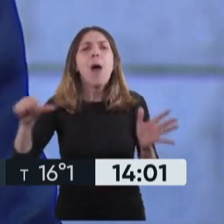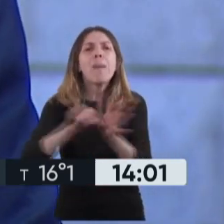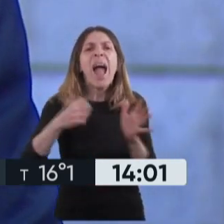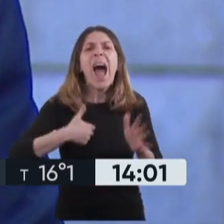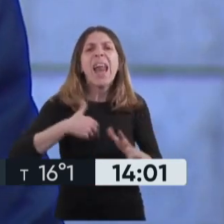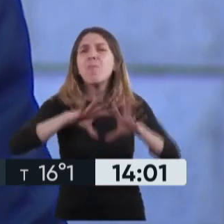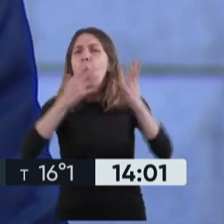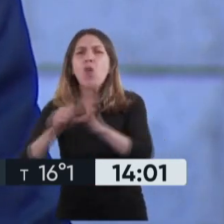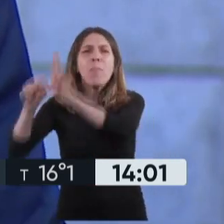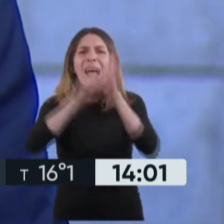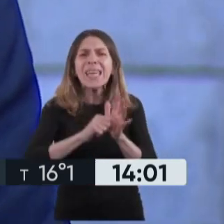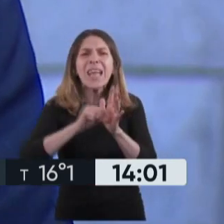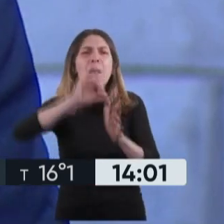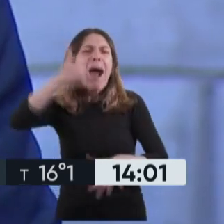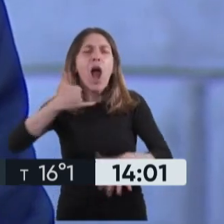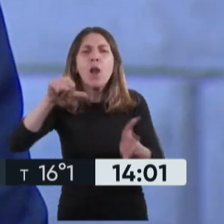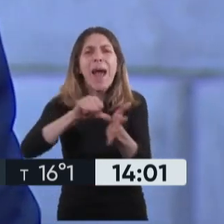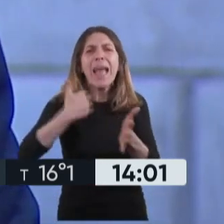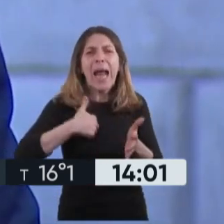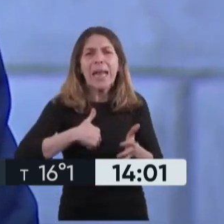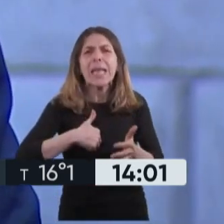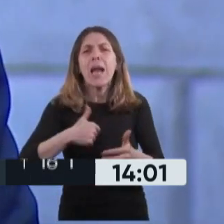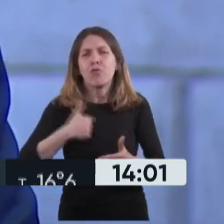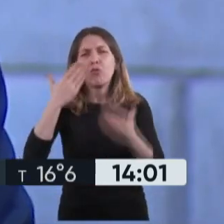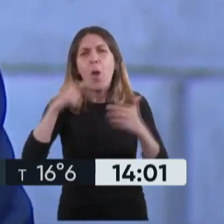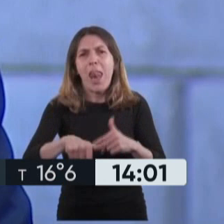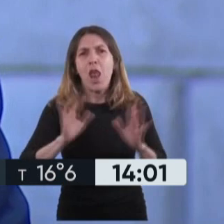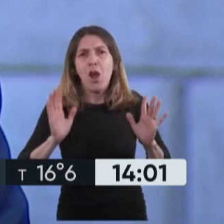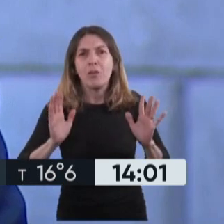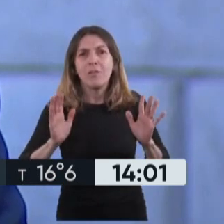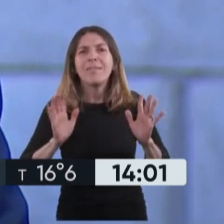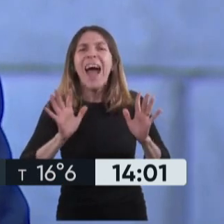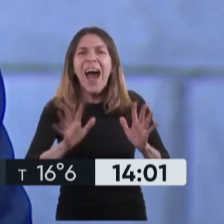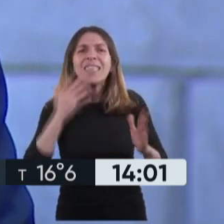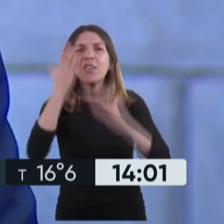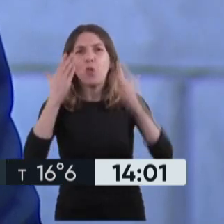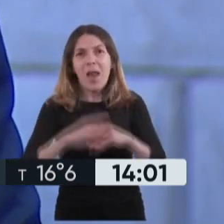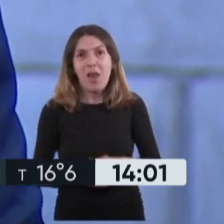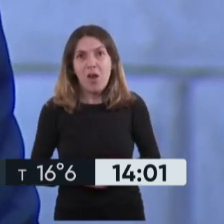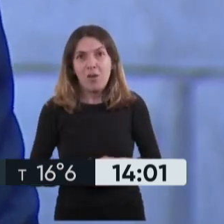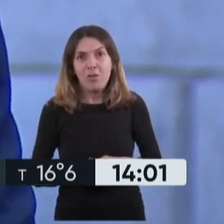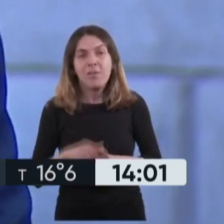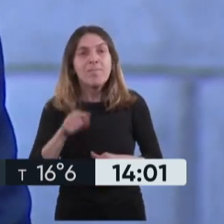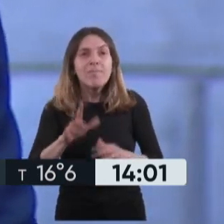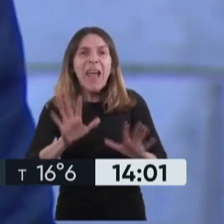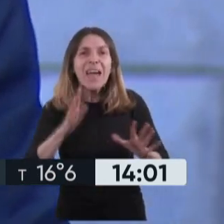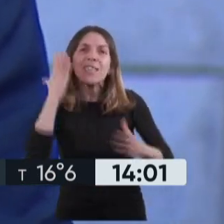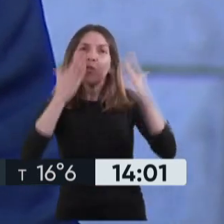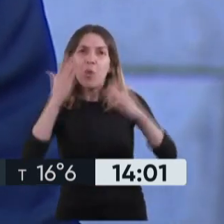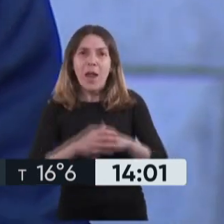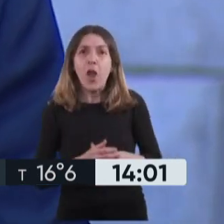mundo y eso es lo que sueño que eso es lo que sueño eso es